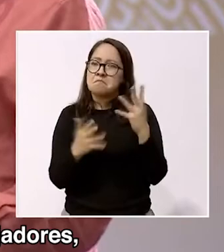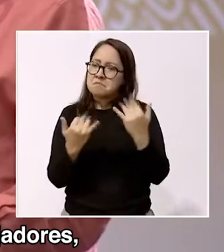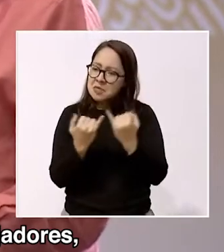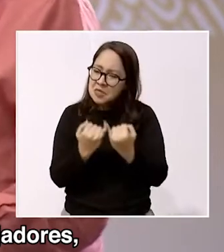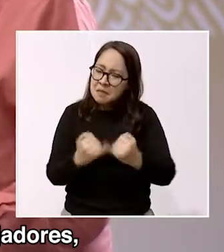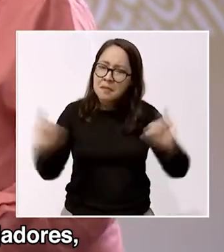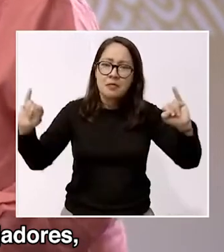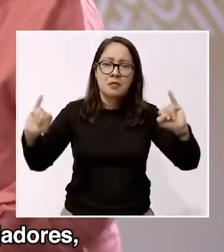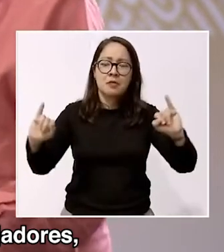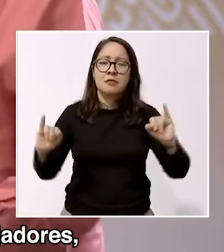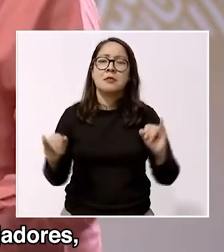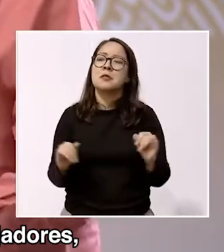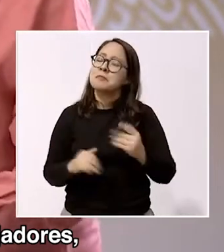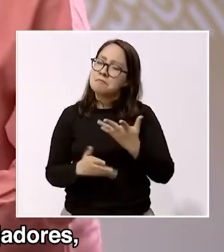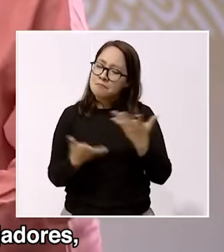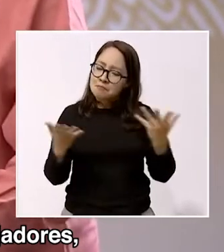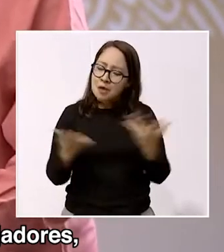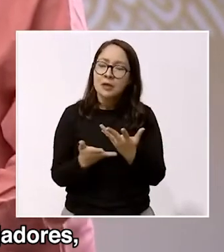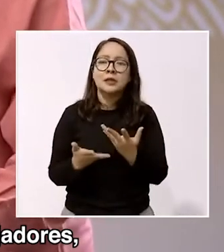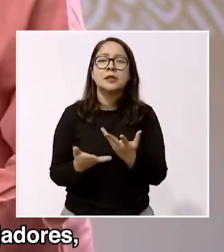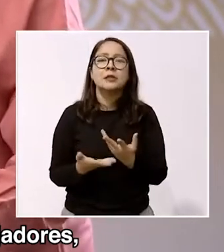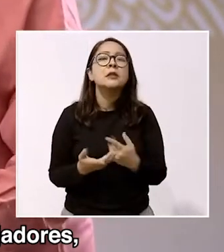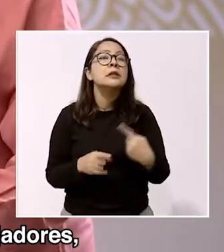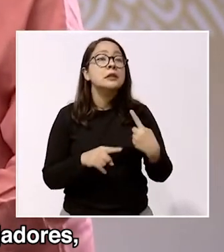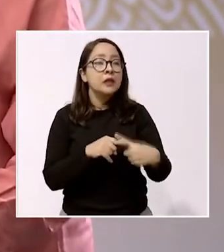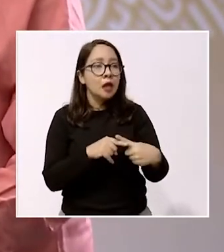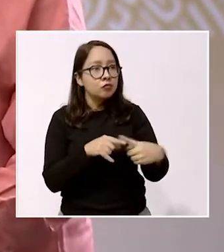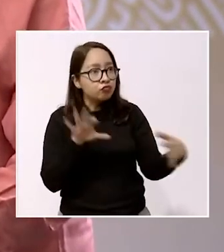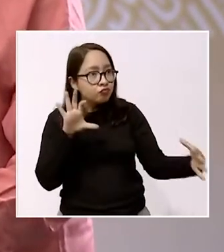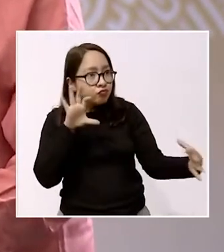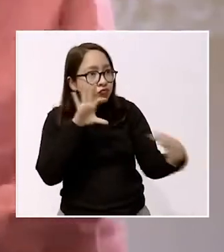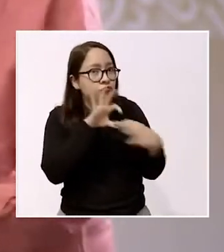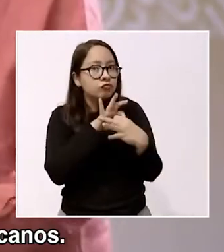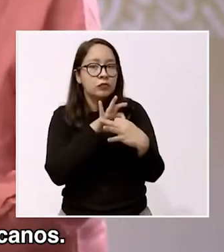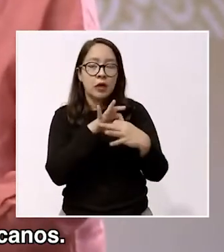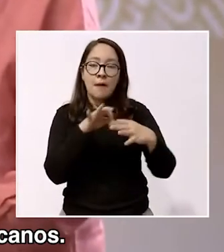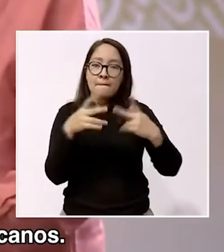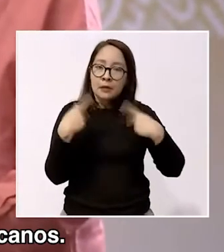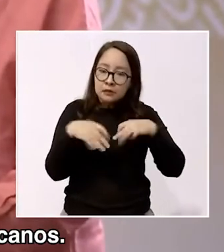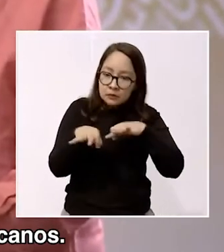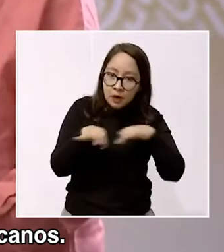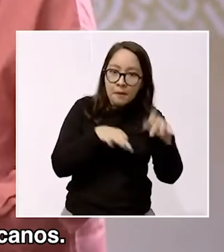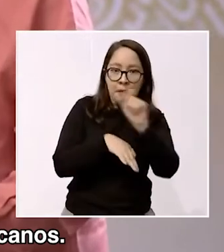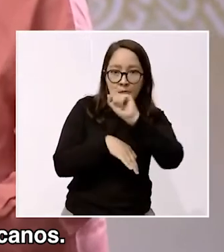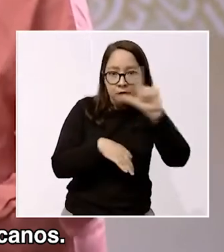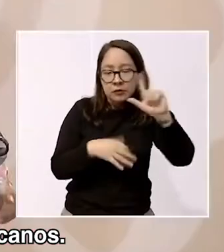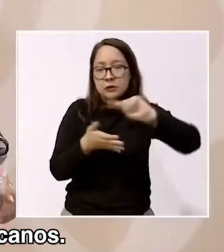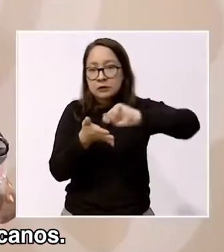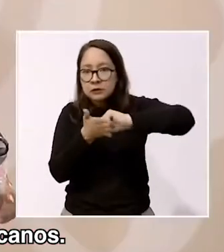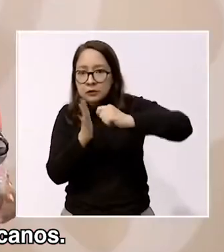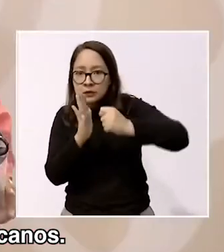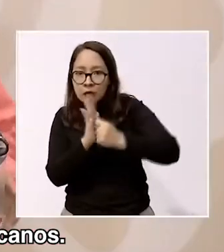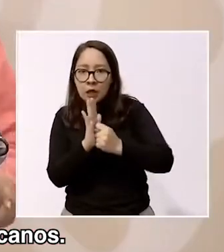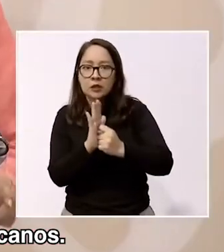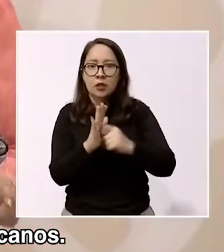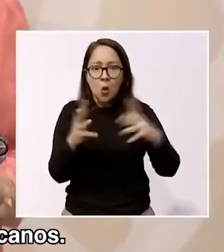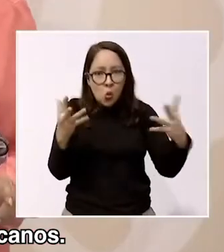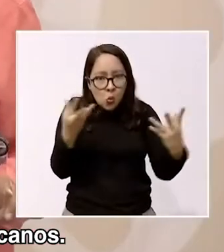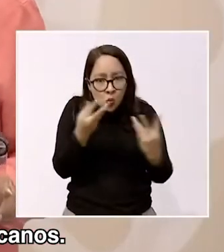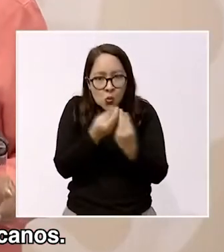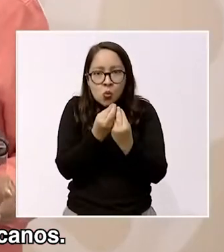lo vamos a seguir haciendo con los trabajadores, con los obreros, con los profesionales,